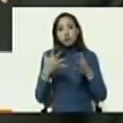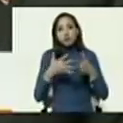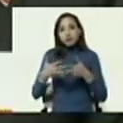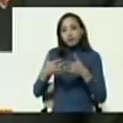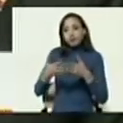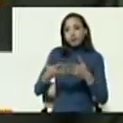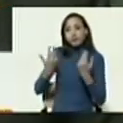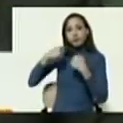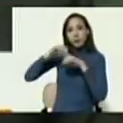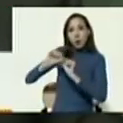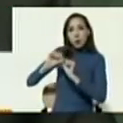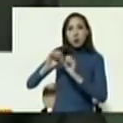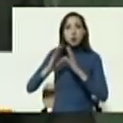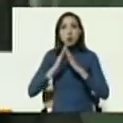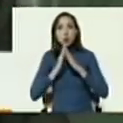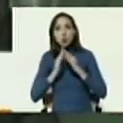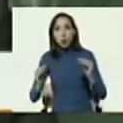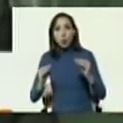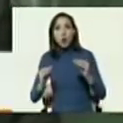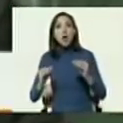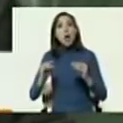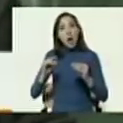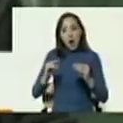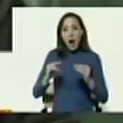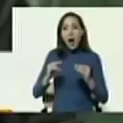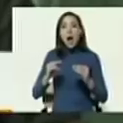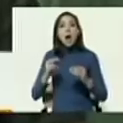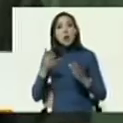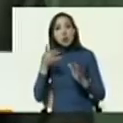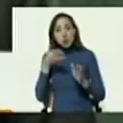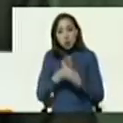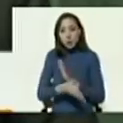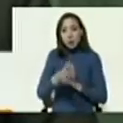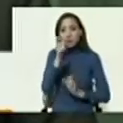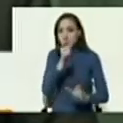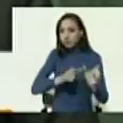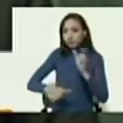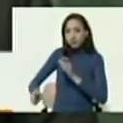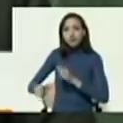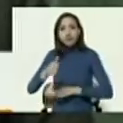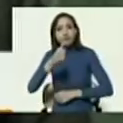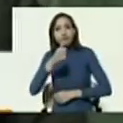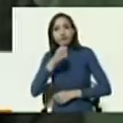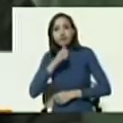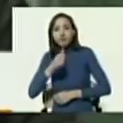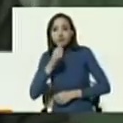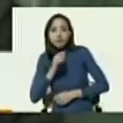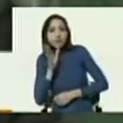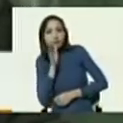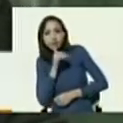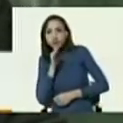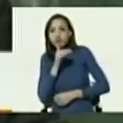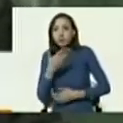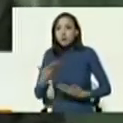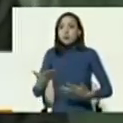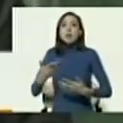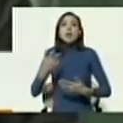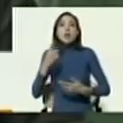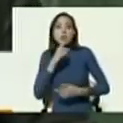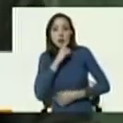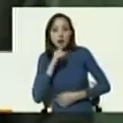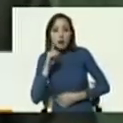evitar que sigan plagando a la humanidad de miserias a partir de la intolerancia y en nombre de